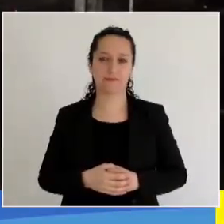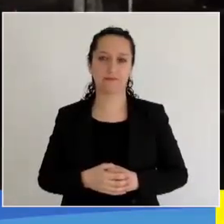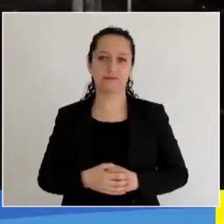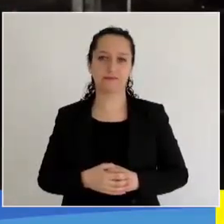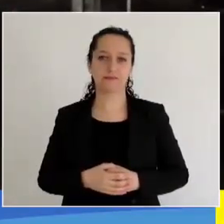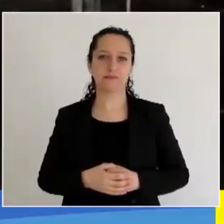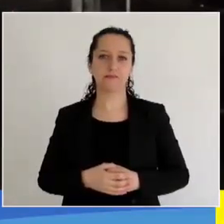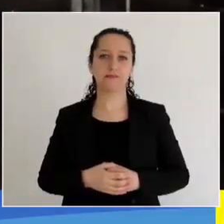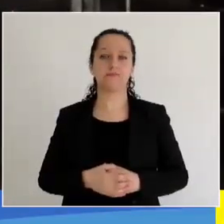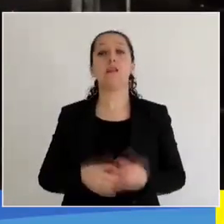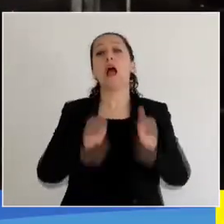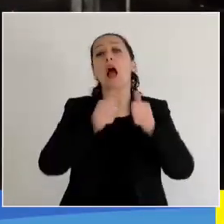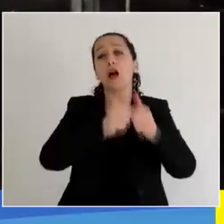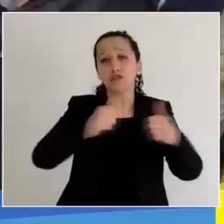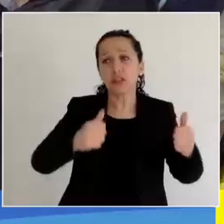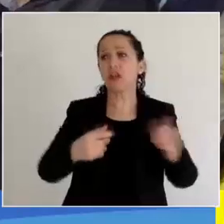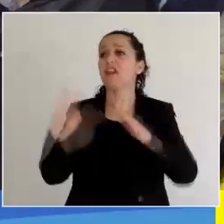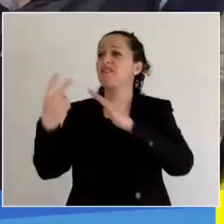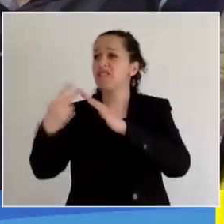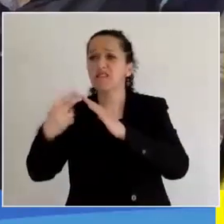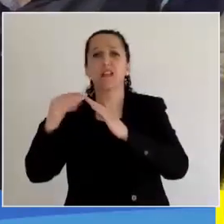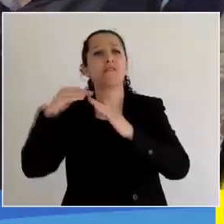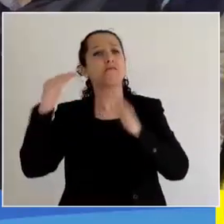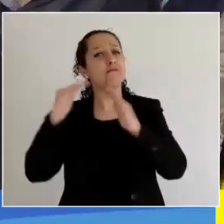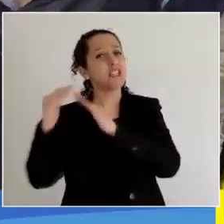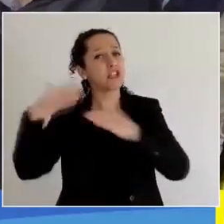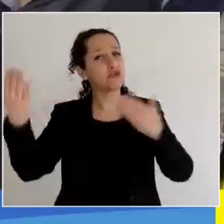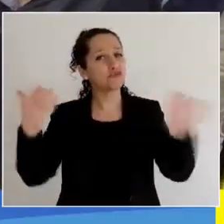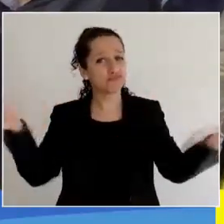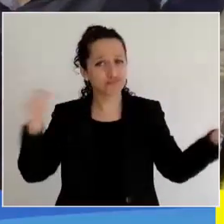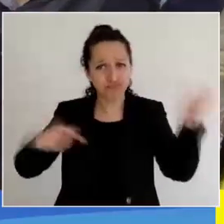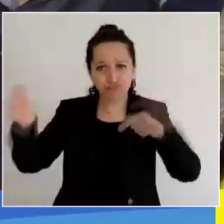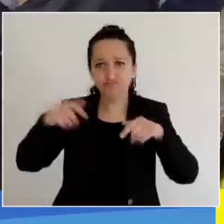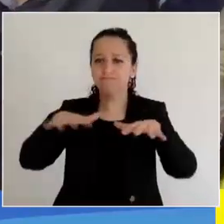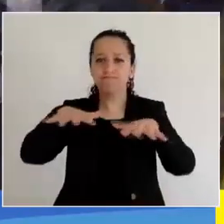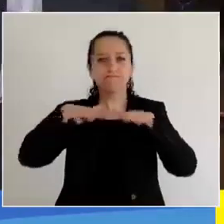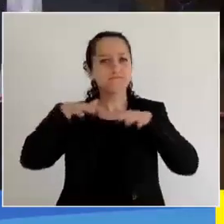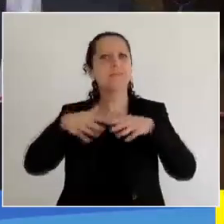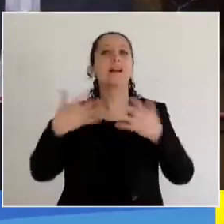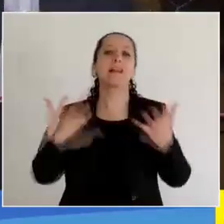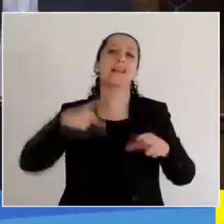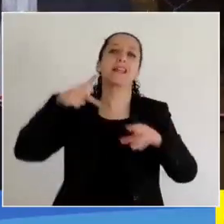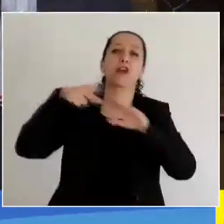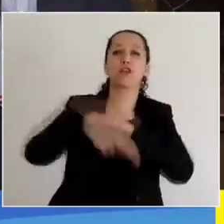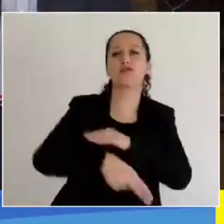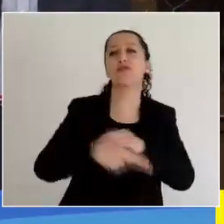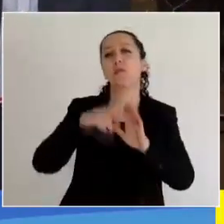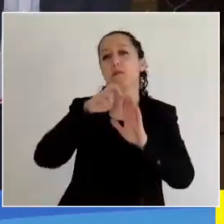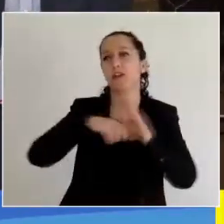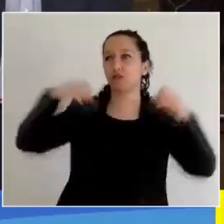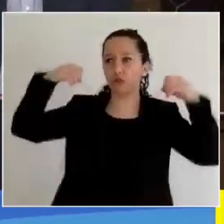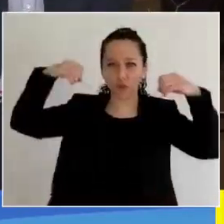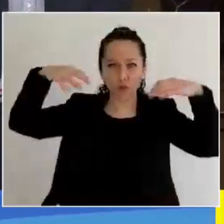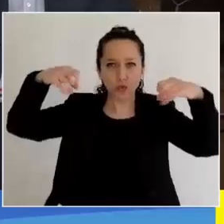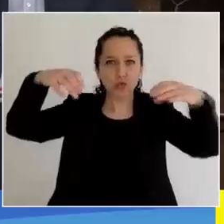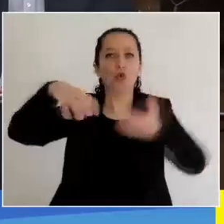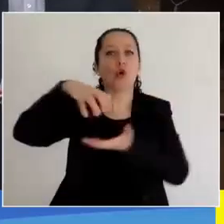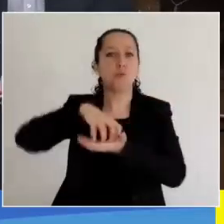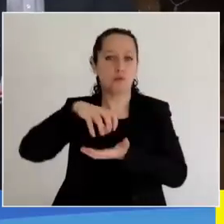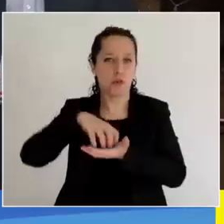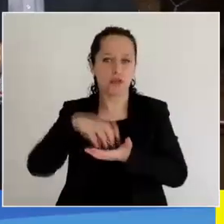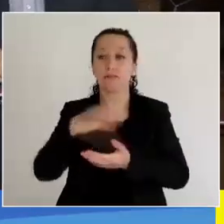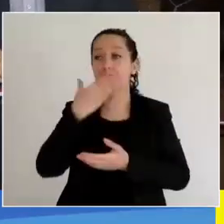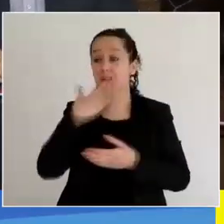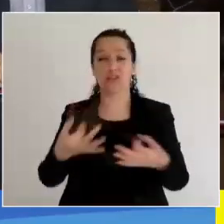Junto a autoridades locales, dirigentes y vecinos de los sectores beneficiados, nuestro municipio inauguró un proyecto de iluminación comunal que mejoró las condiciones